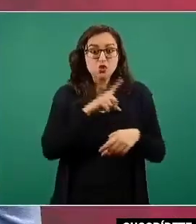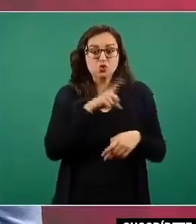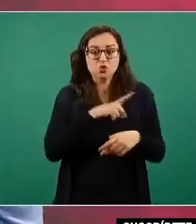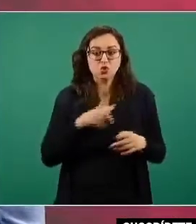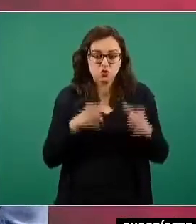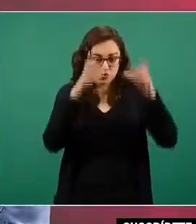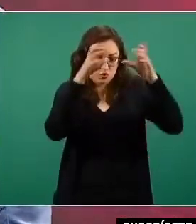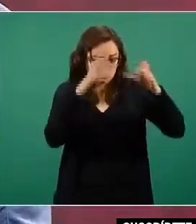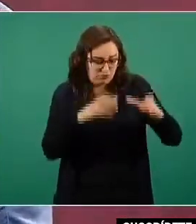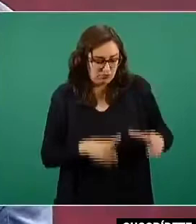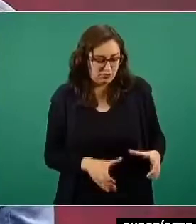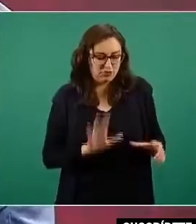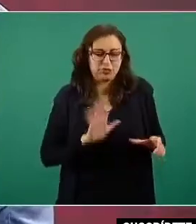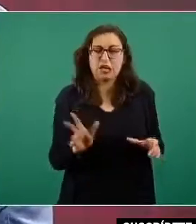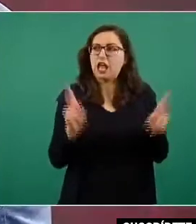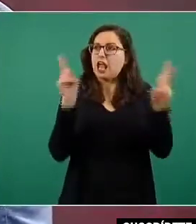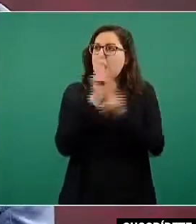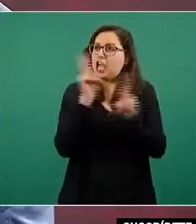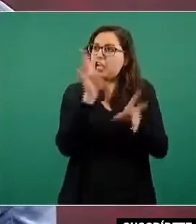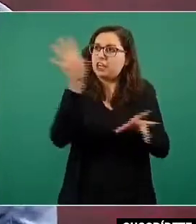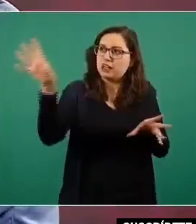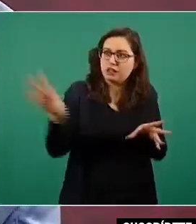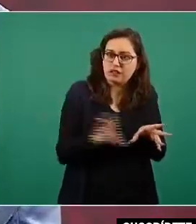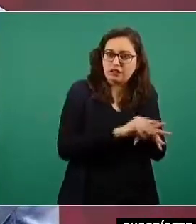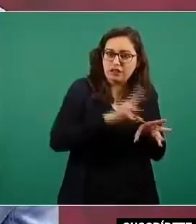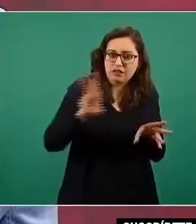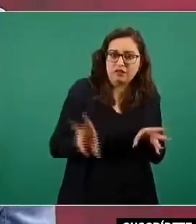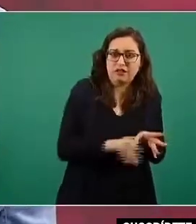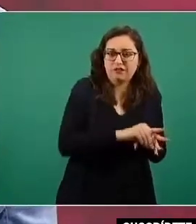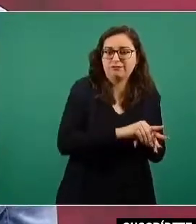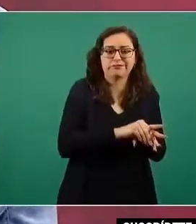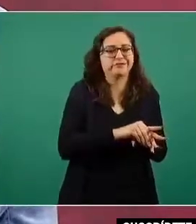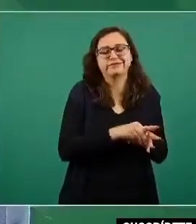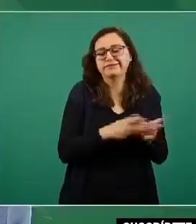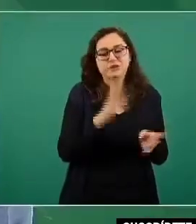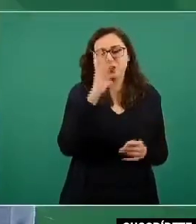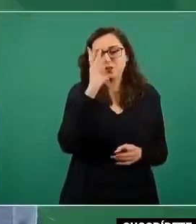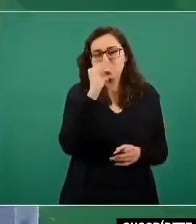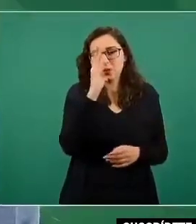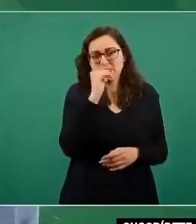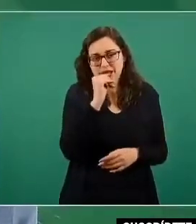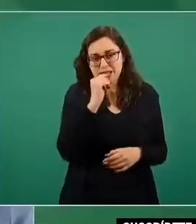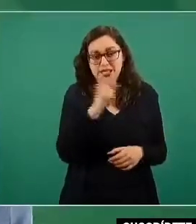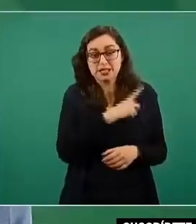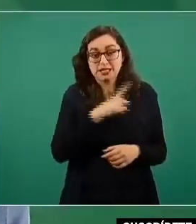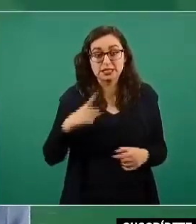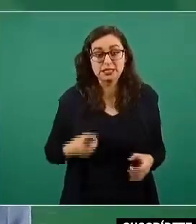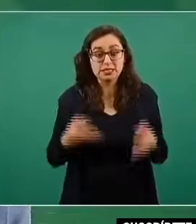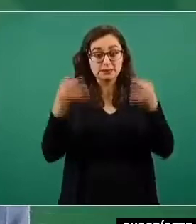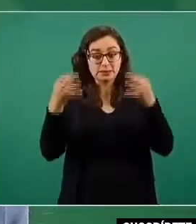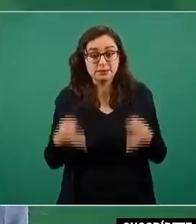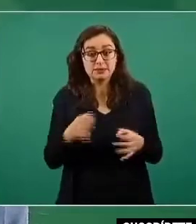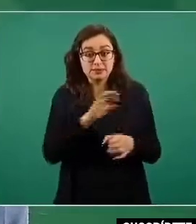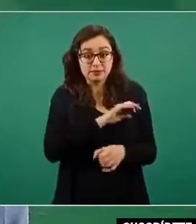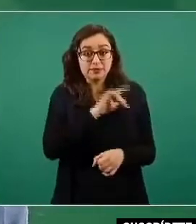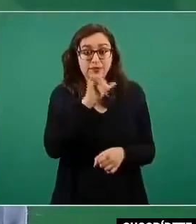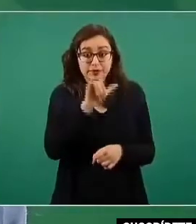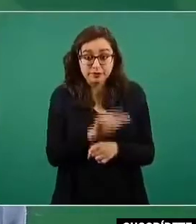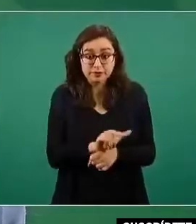dijera pónganme aquí el oxígeno. Requieren ser fabricados con condiciones muy particulares y esto está reglamentado desde